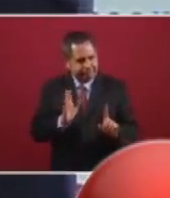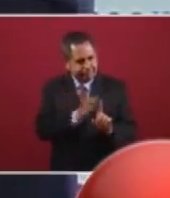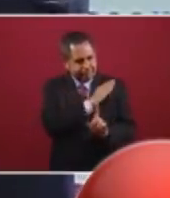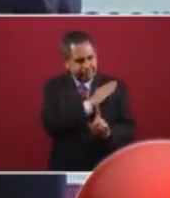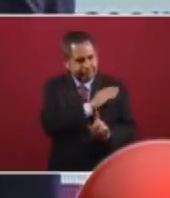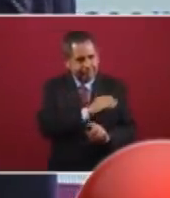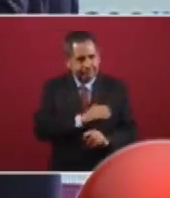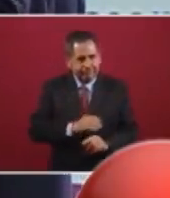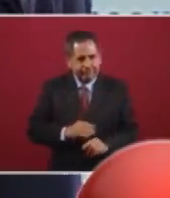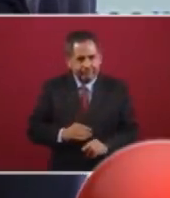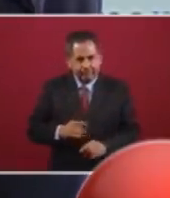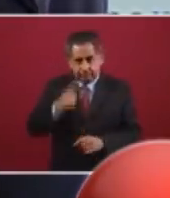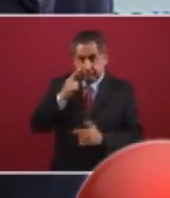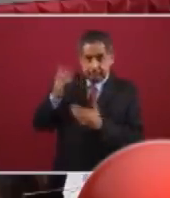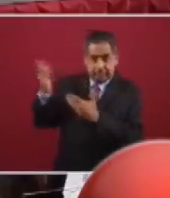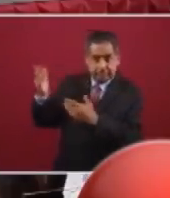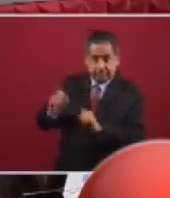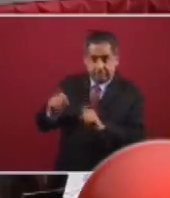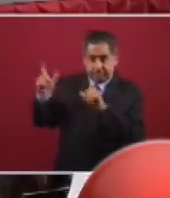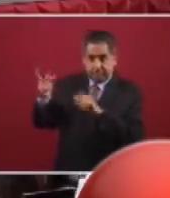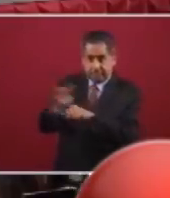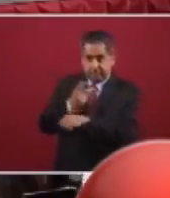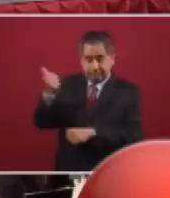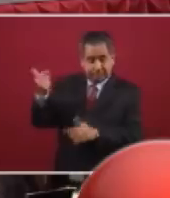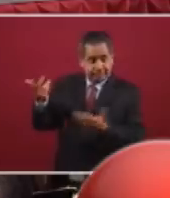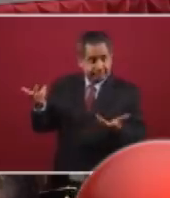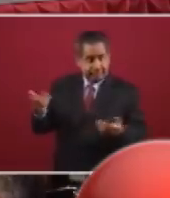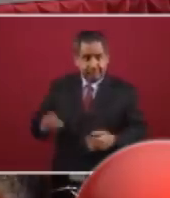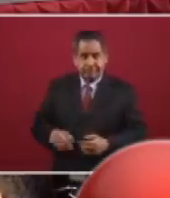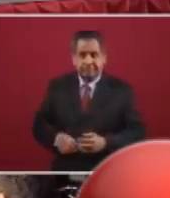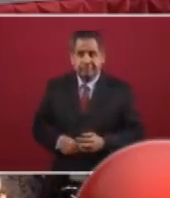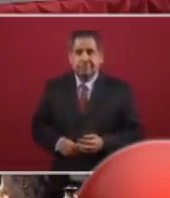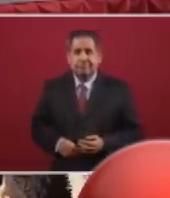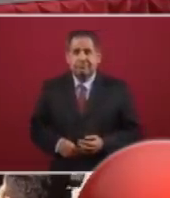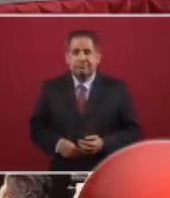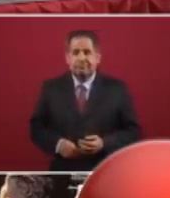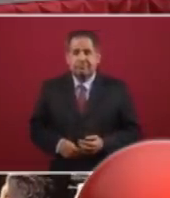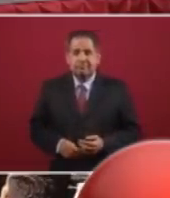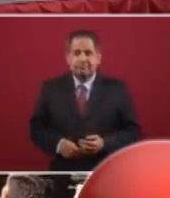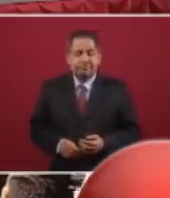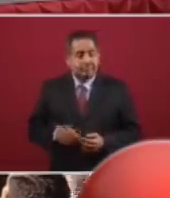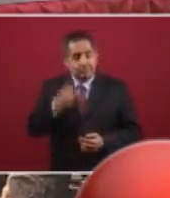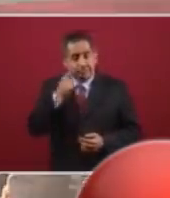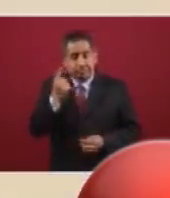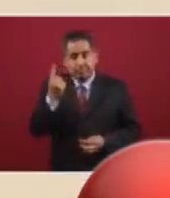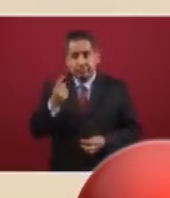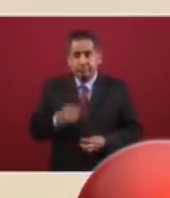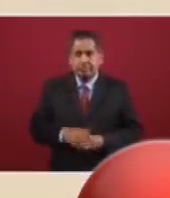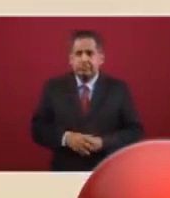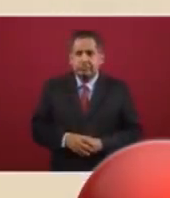entonces miren lo que pasaba sólo un vuelo